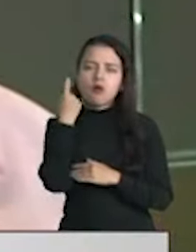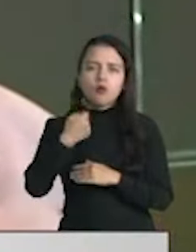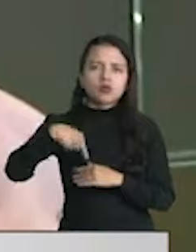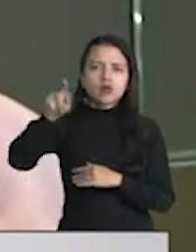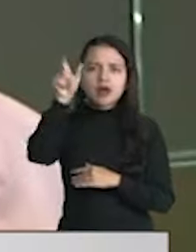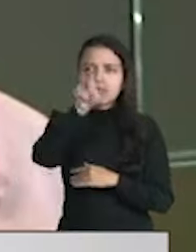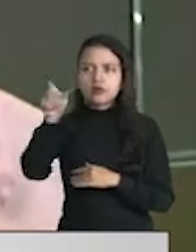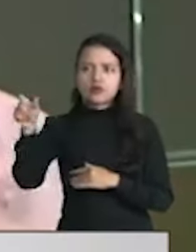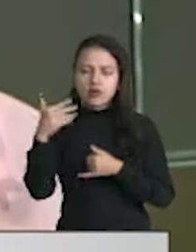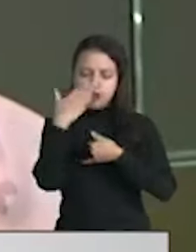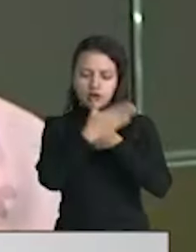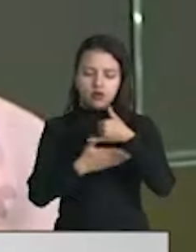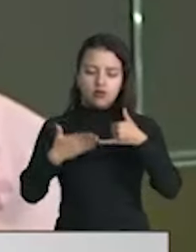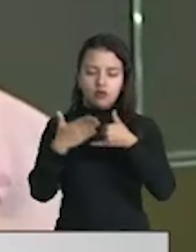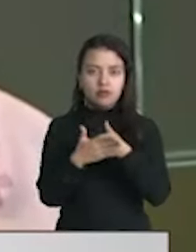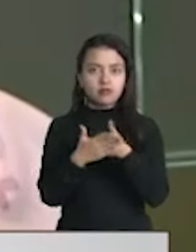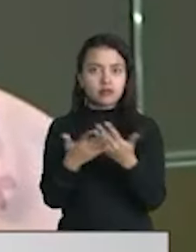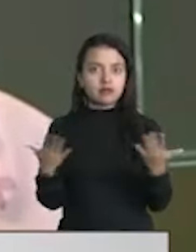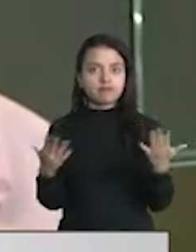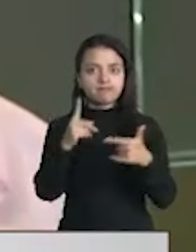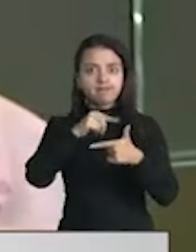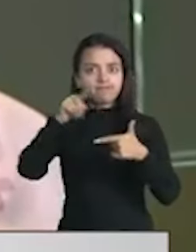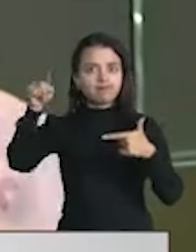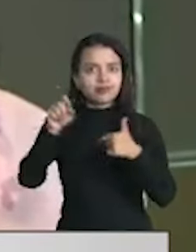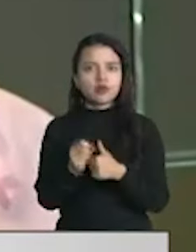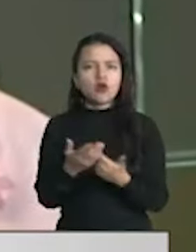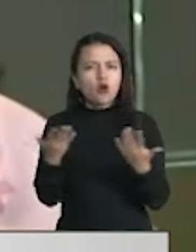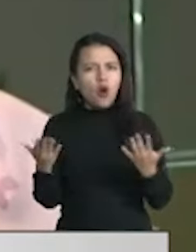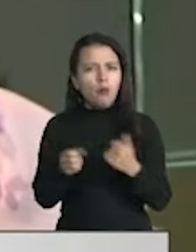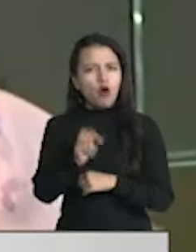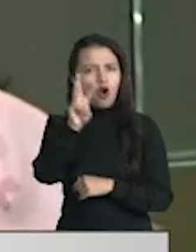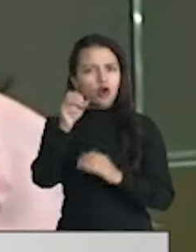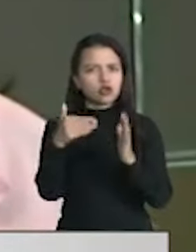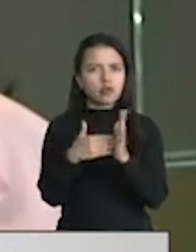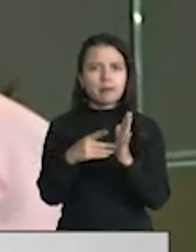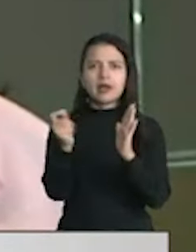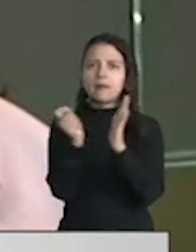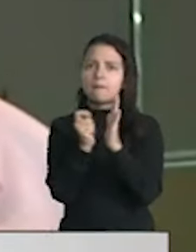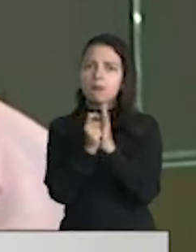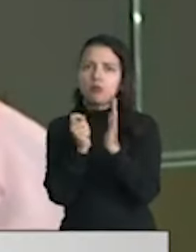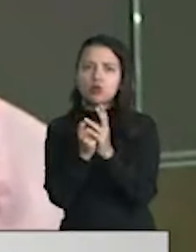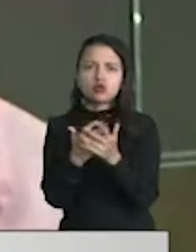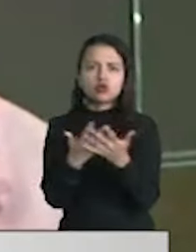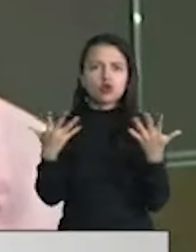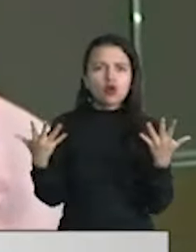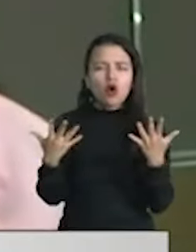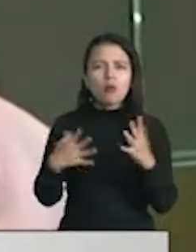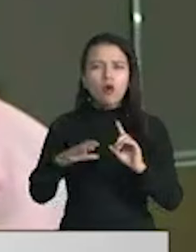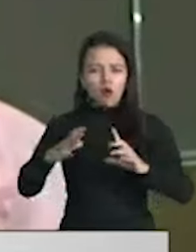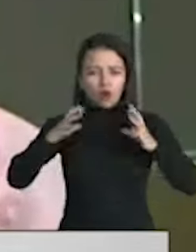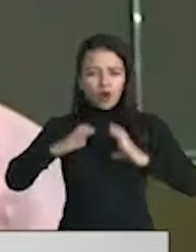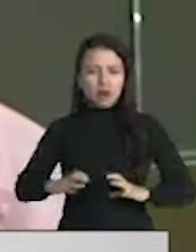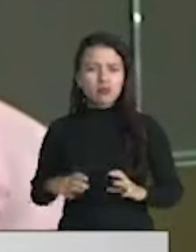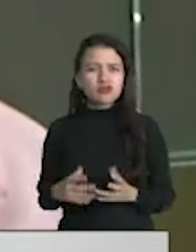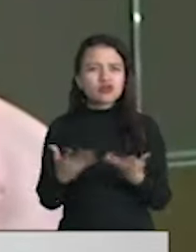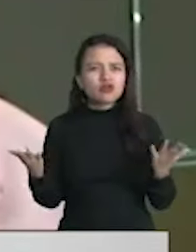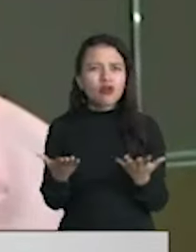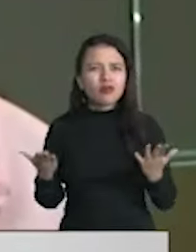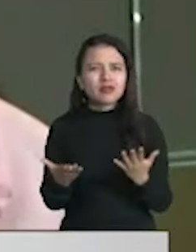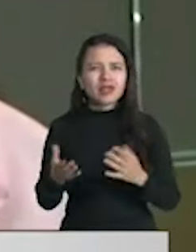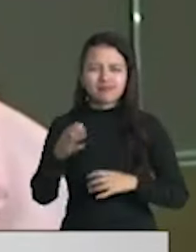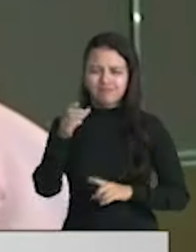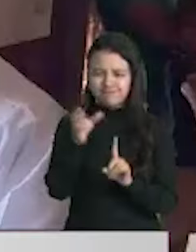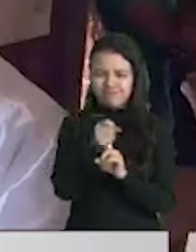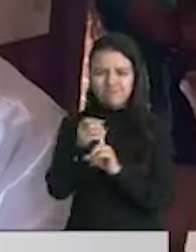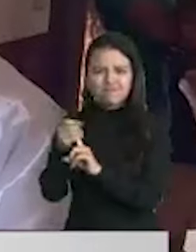Colombia, con lo cual ya tenemos una cifra de alrededor de 8.000 puntos en los cuales tenemos que recuperar cuerpos que pueden coincidir con personas